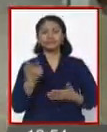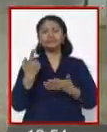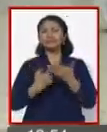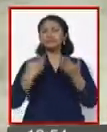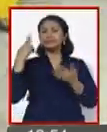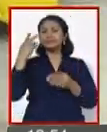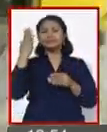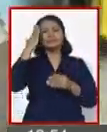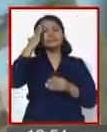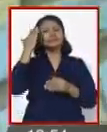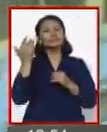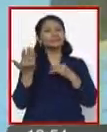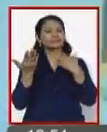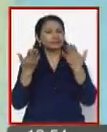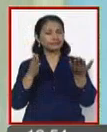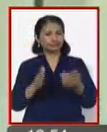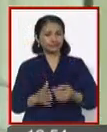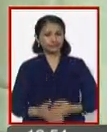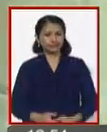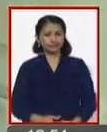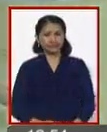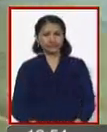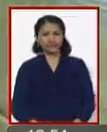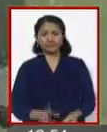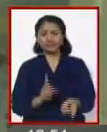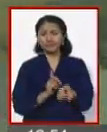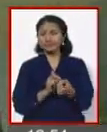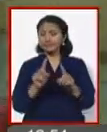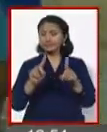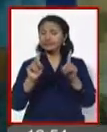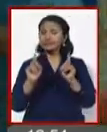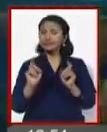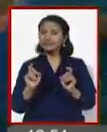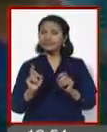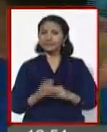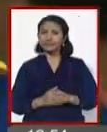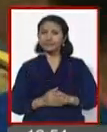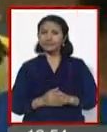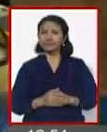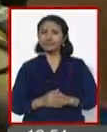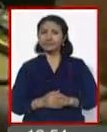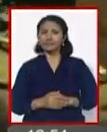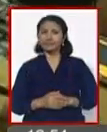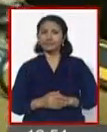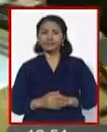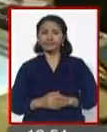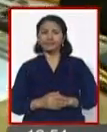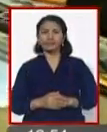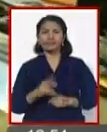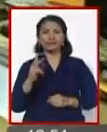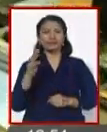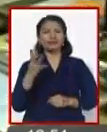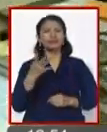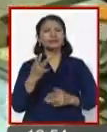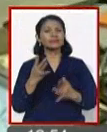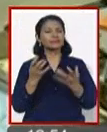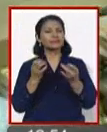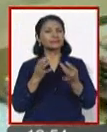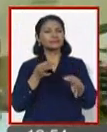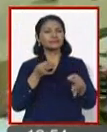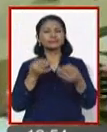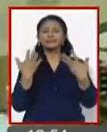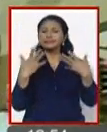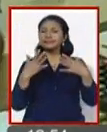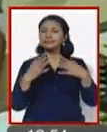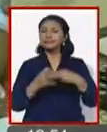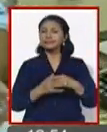causas de la muerte de esta persona. Doctor, estamos al vivo para la red Bolivisión. Ya se